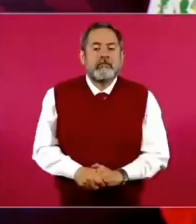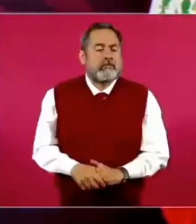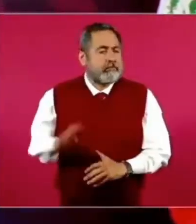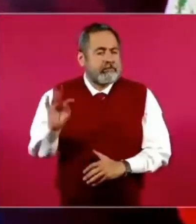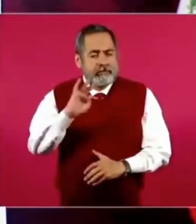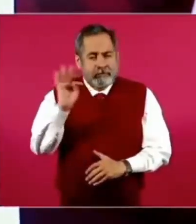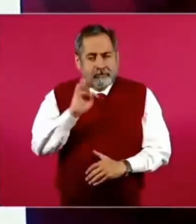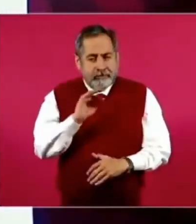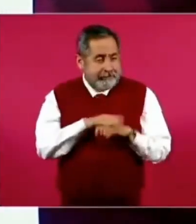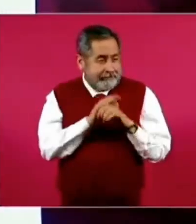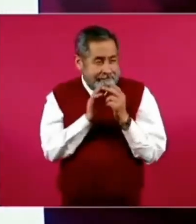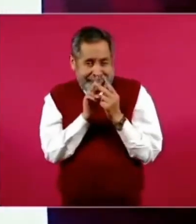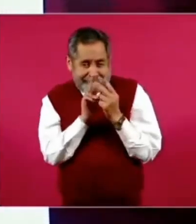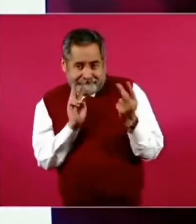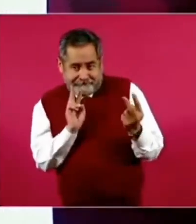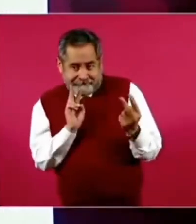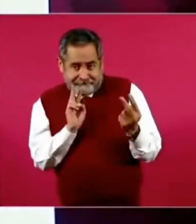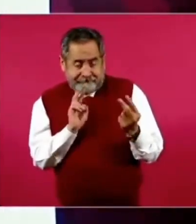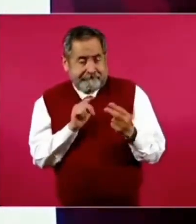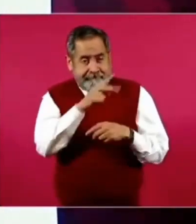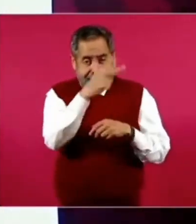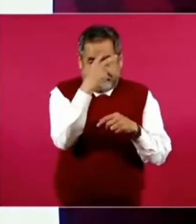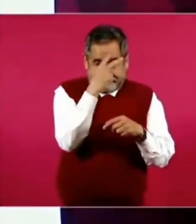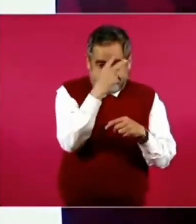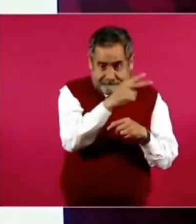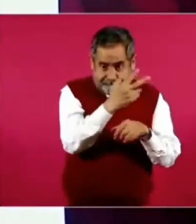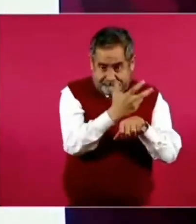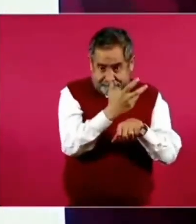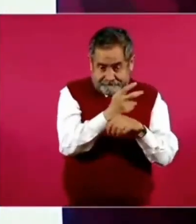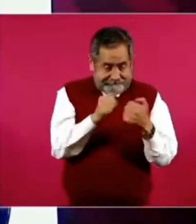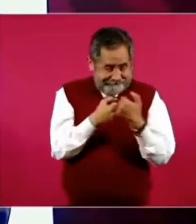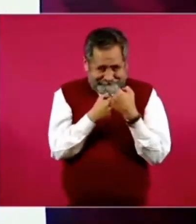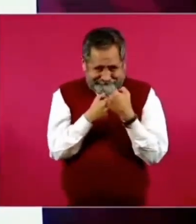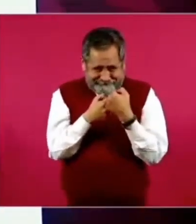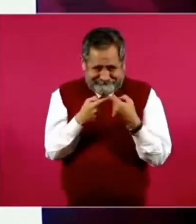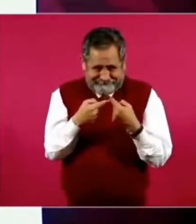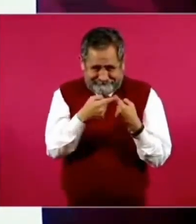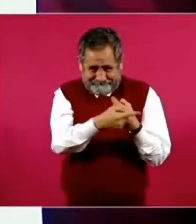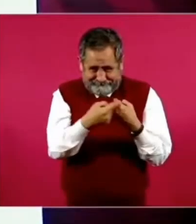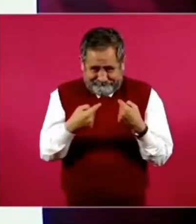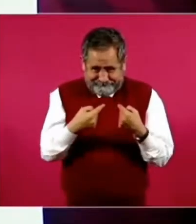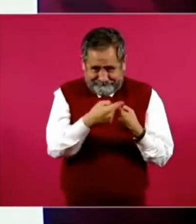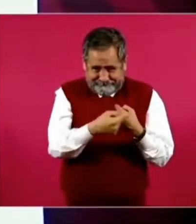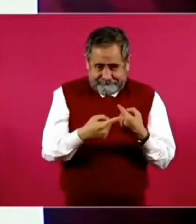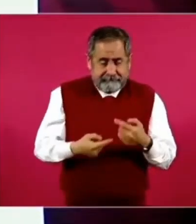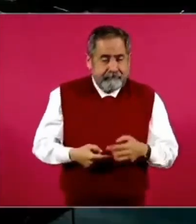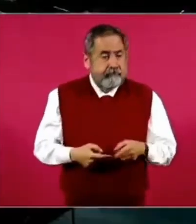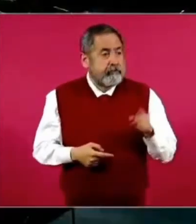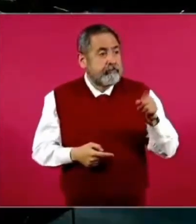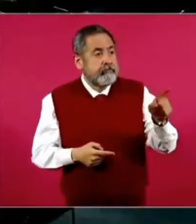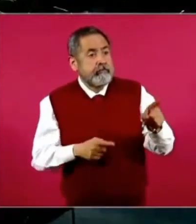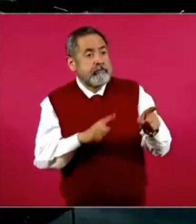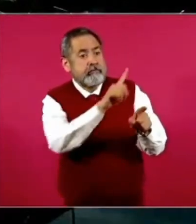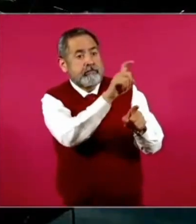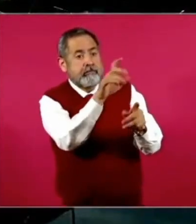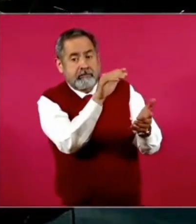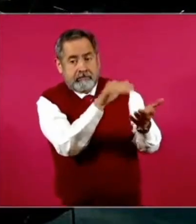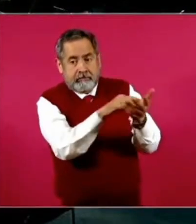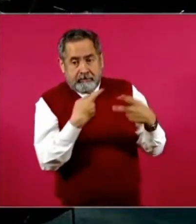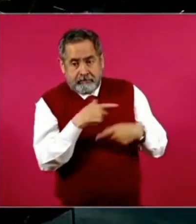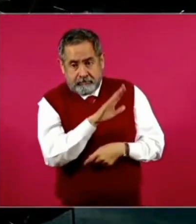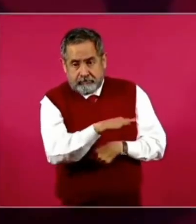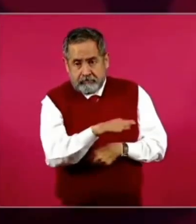si somos vecinos y se supone que de México llegue el